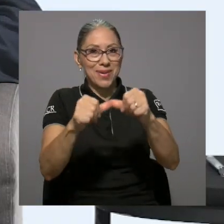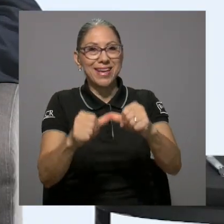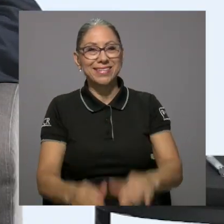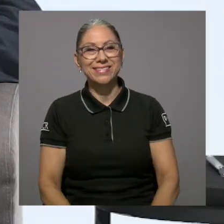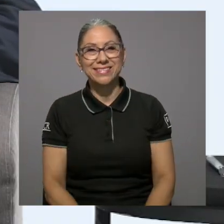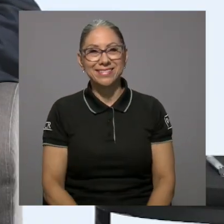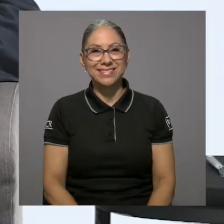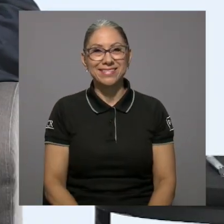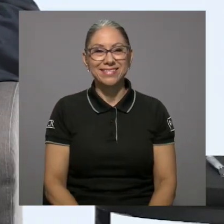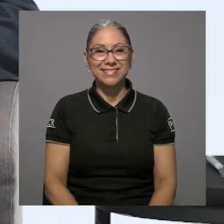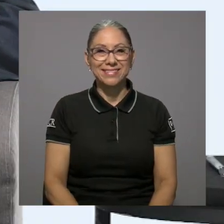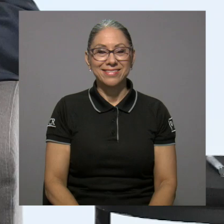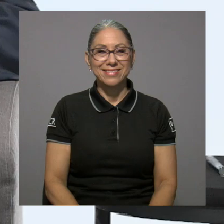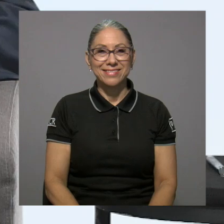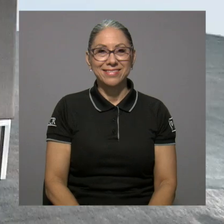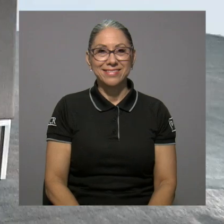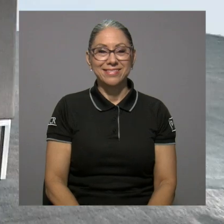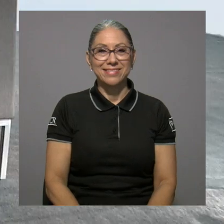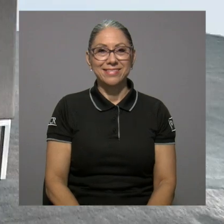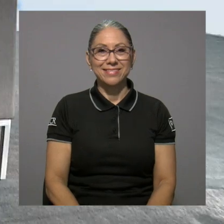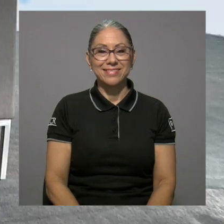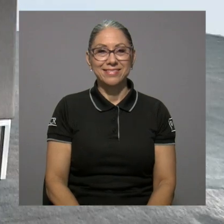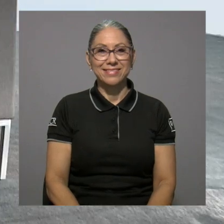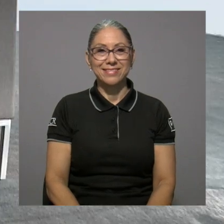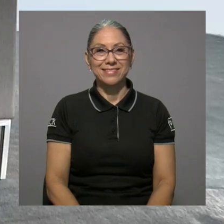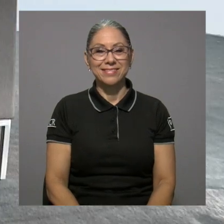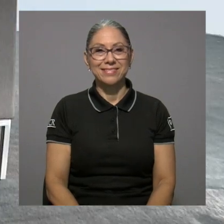Ya regresamos.